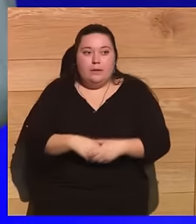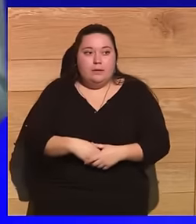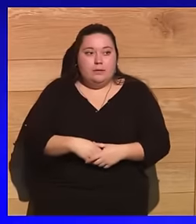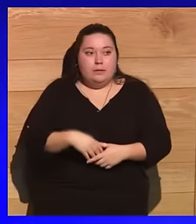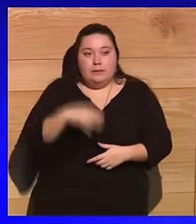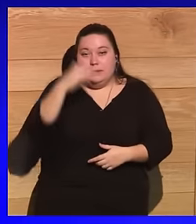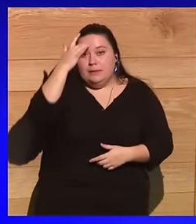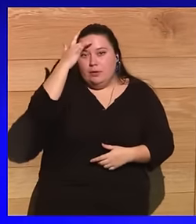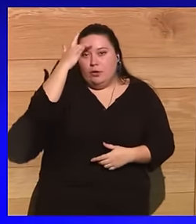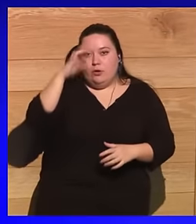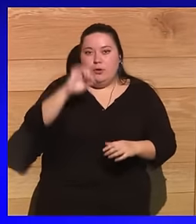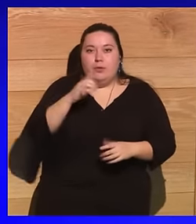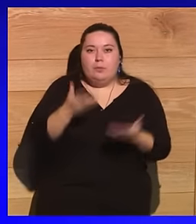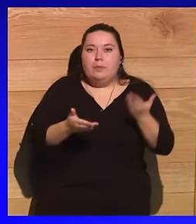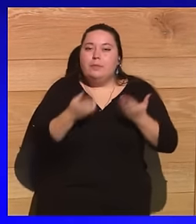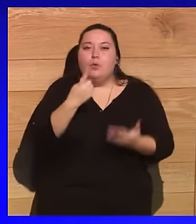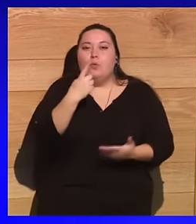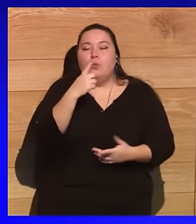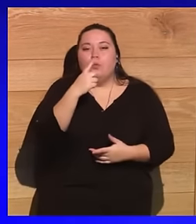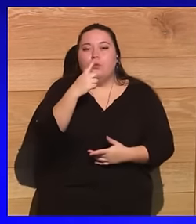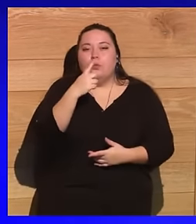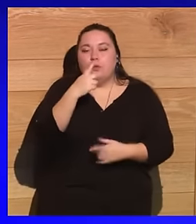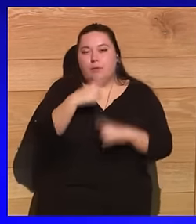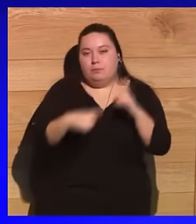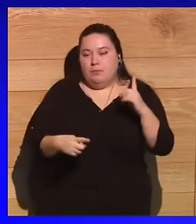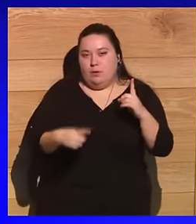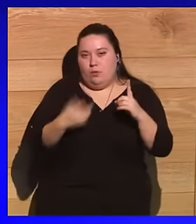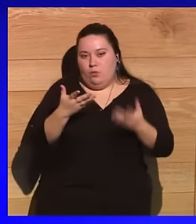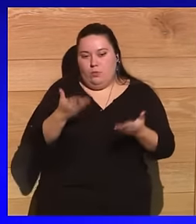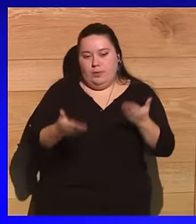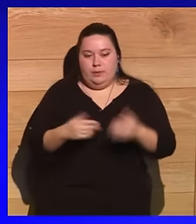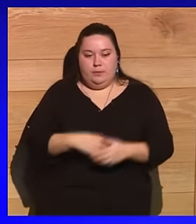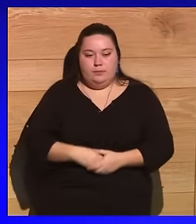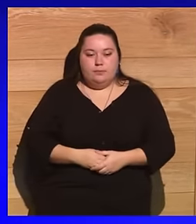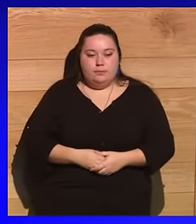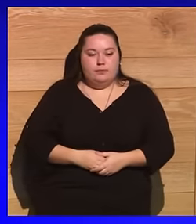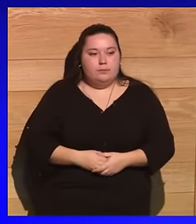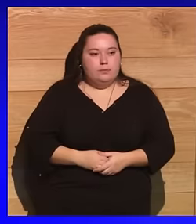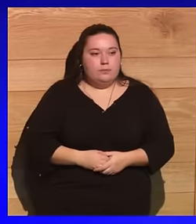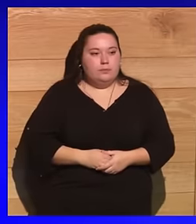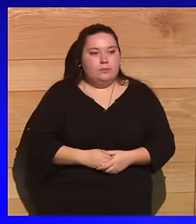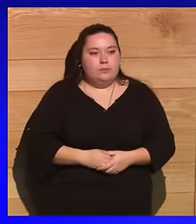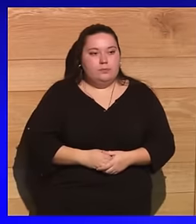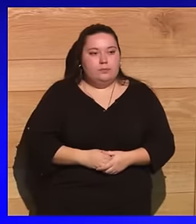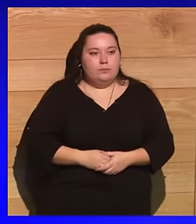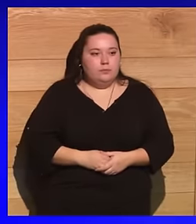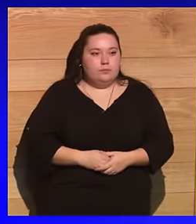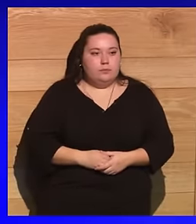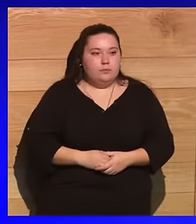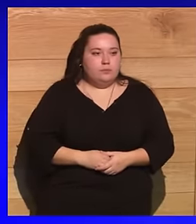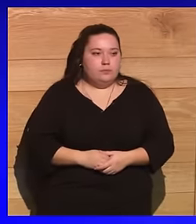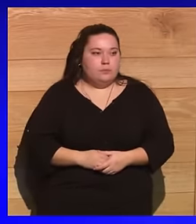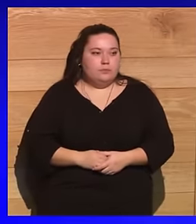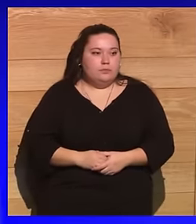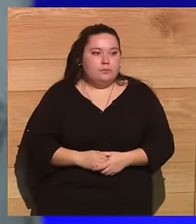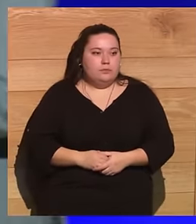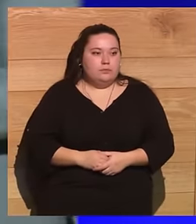este órgano de 1,5 kilos. Y vamos a ver cómo lo podemos explorar, lo que hemos explorado y lo que hemos descubierto.